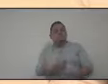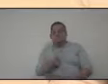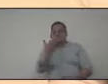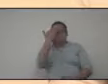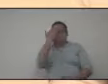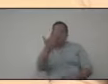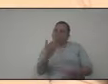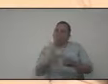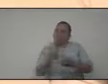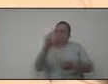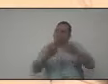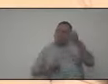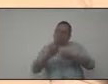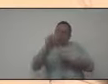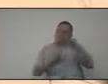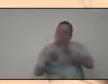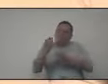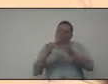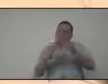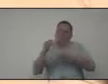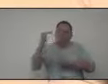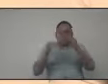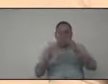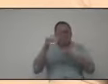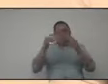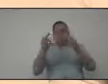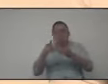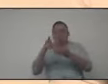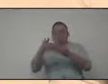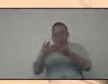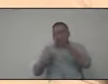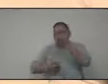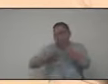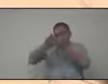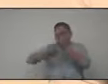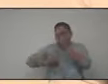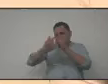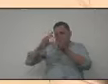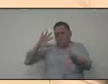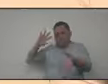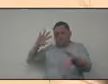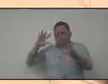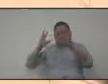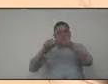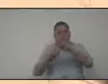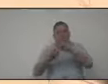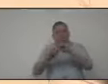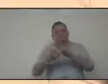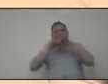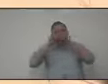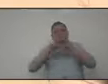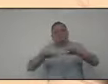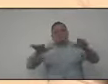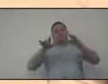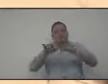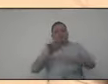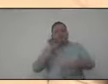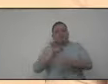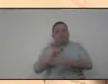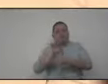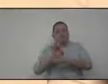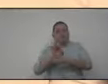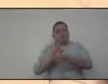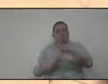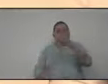las cifras, con las estadísticas, con todo esto que permite una entidad que